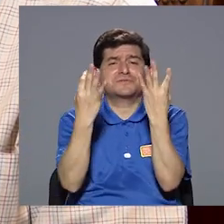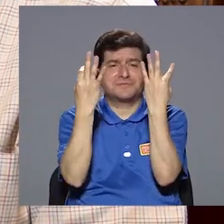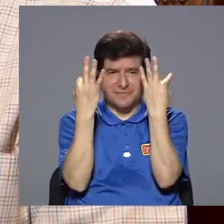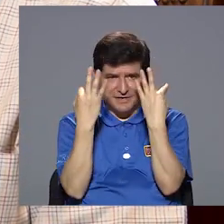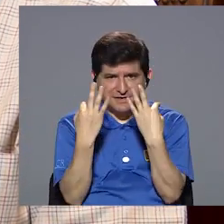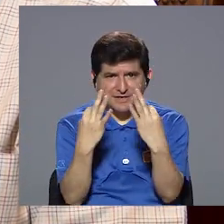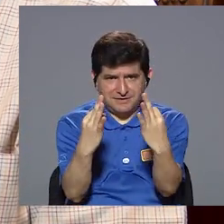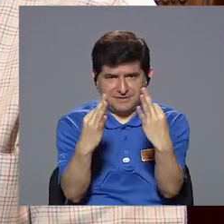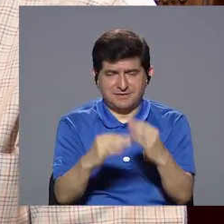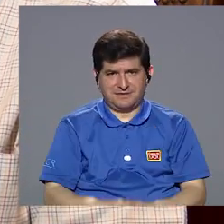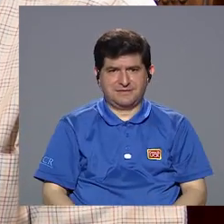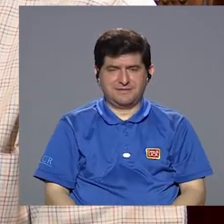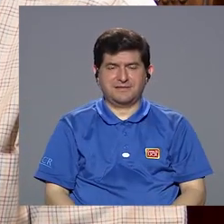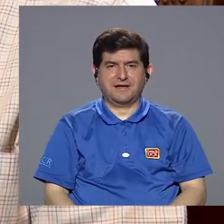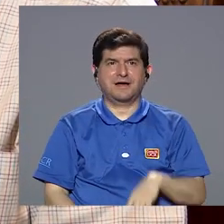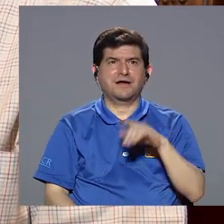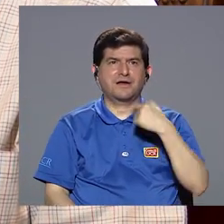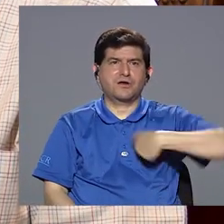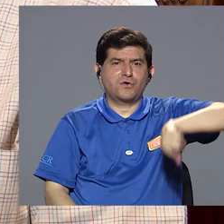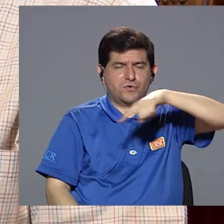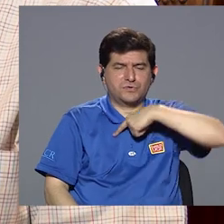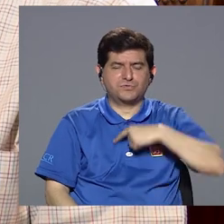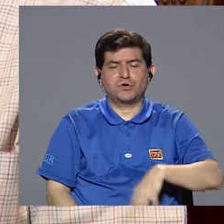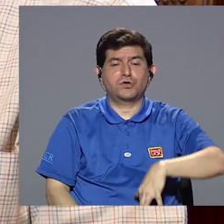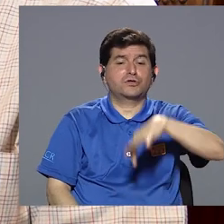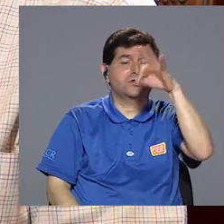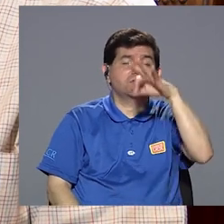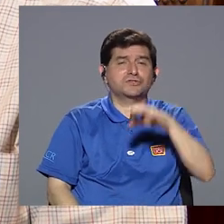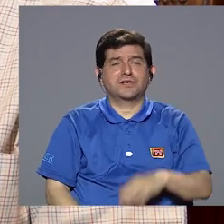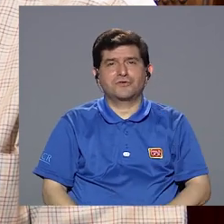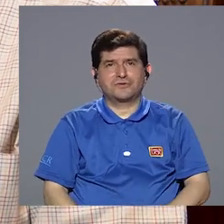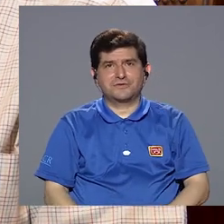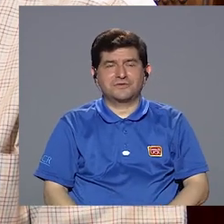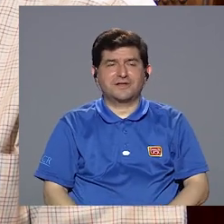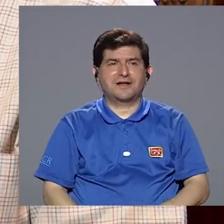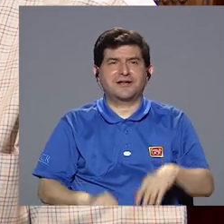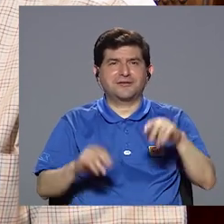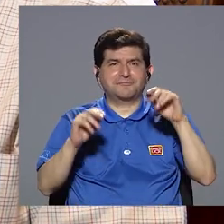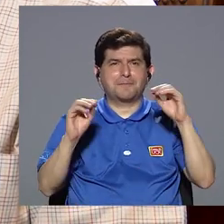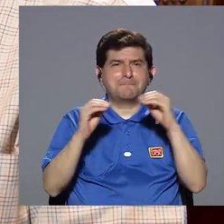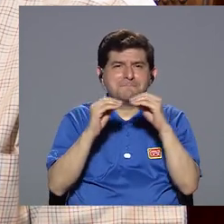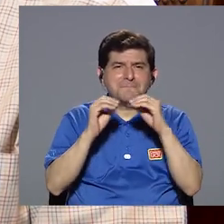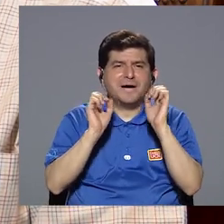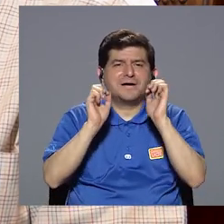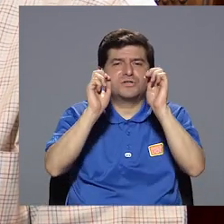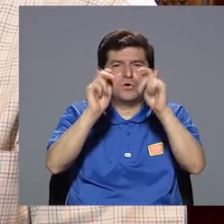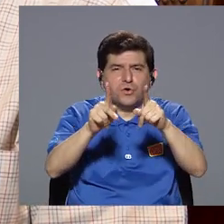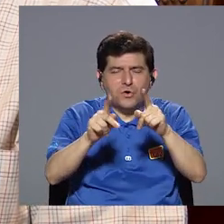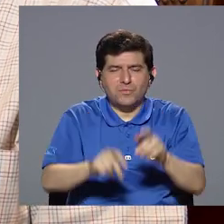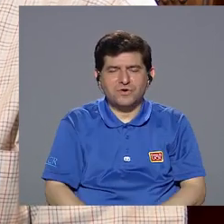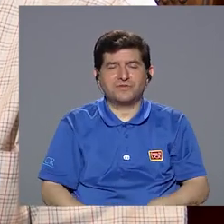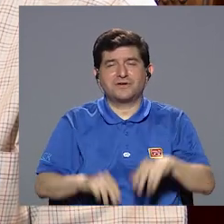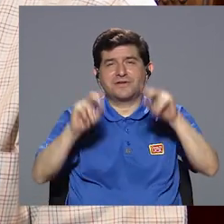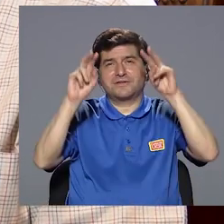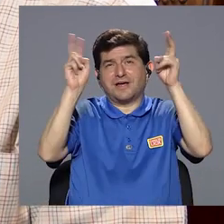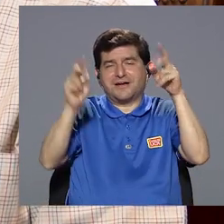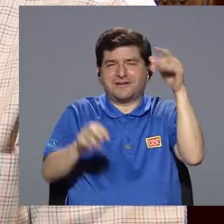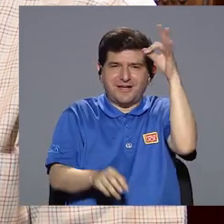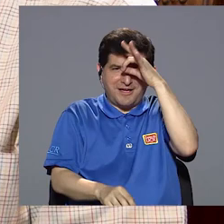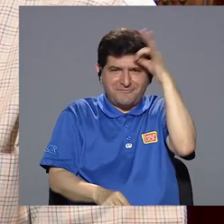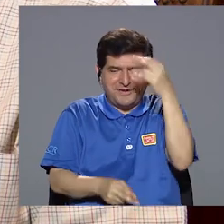a que encontremos una mayor posibilidad de lo que